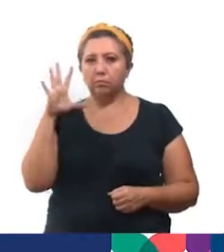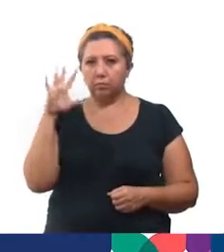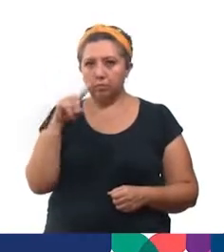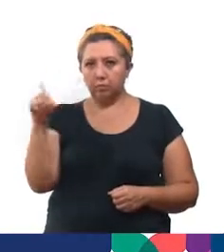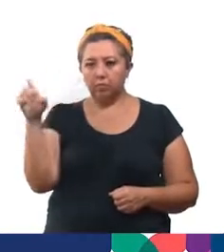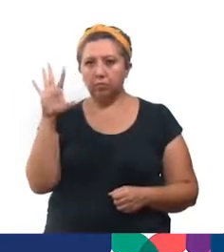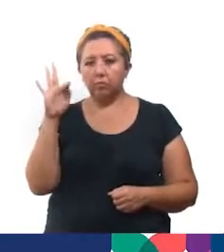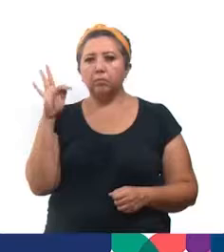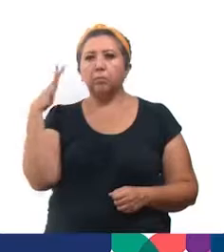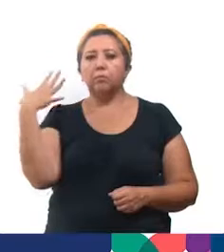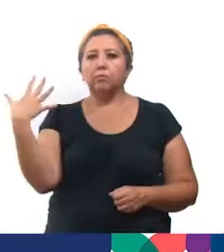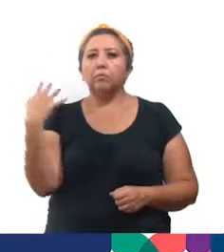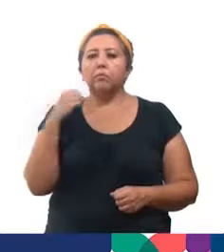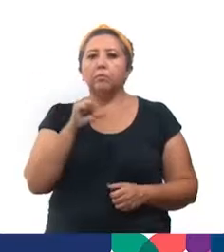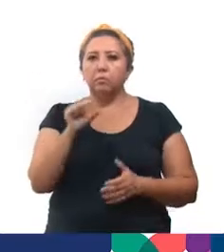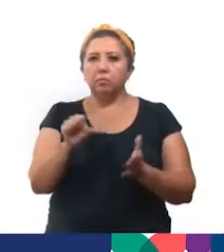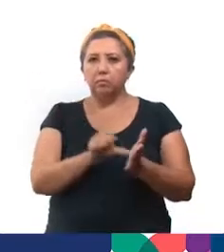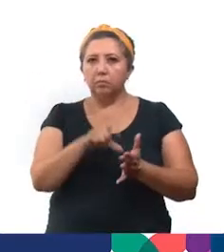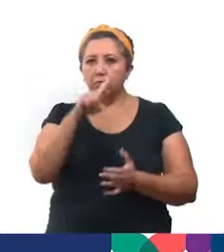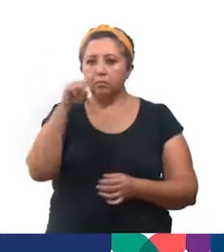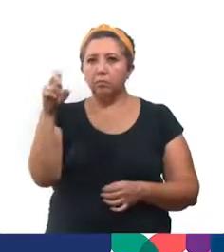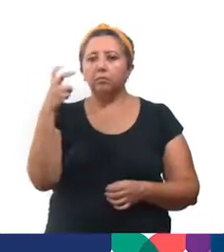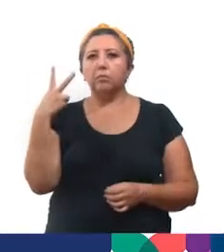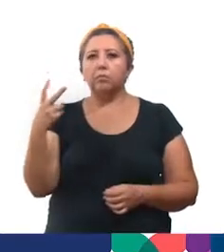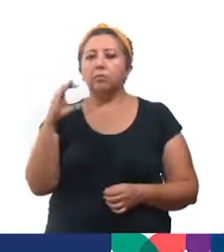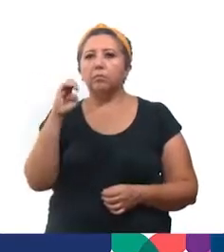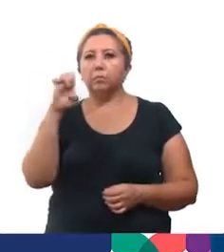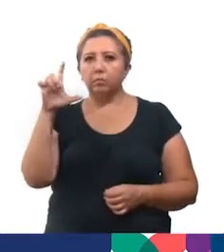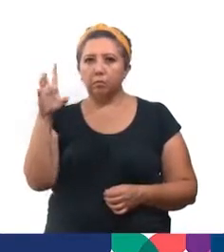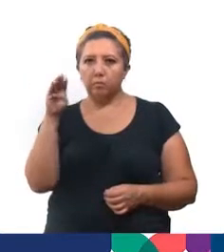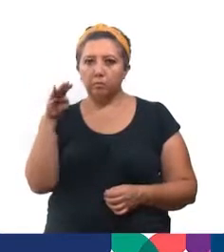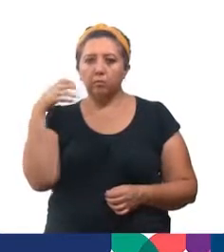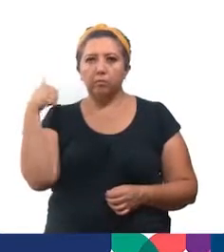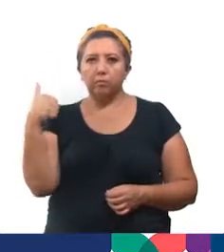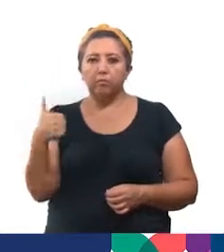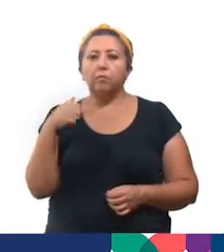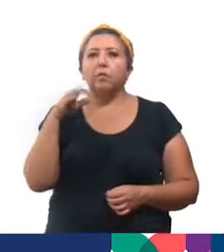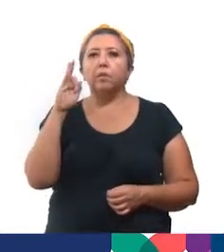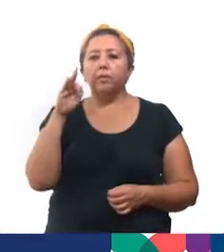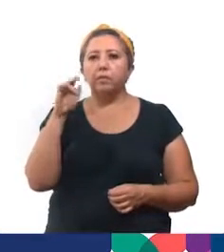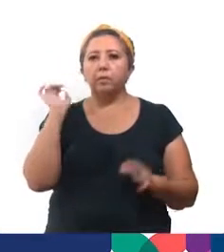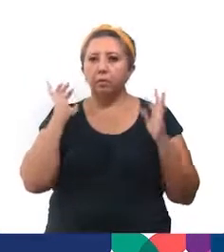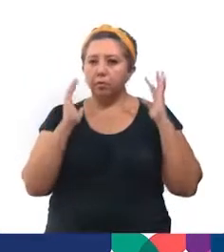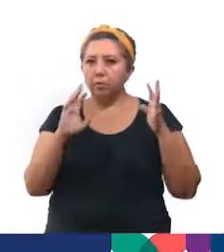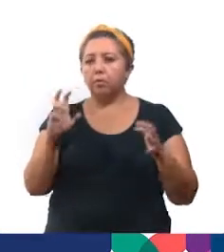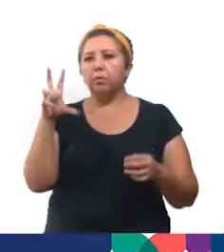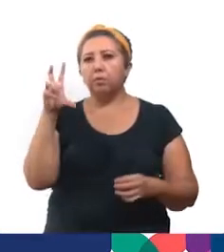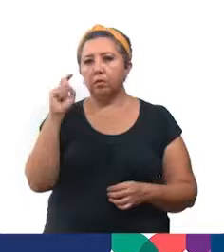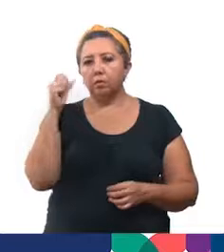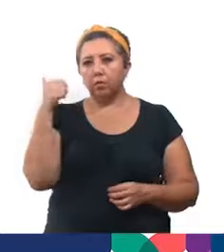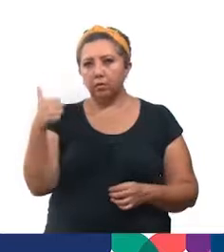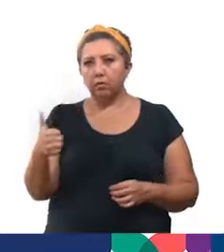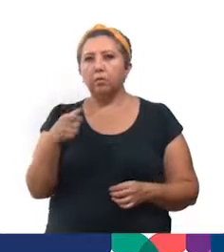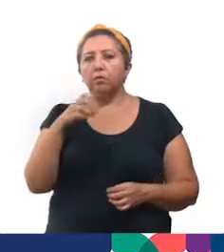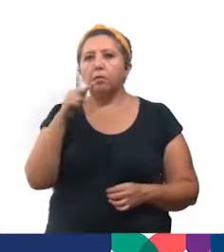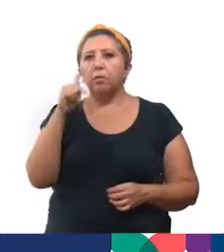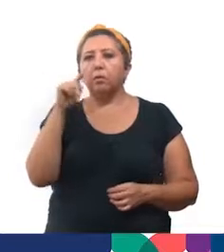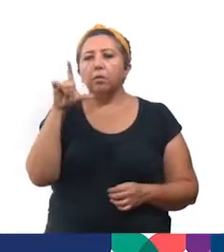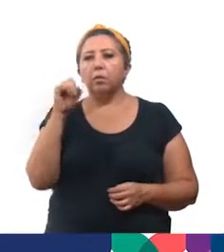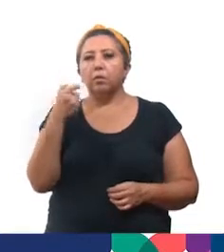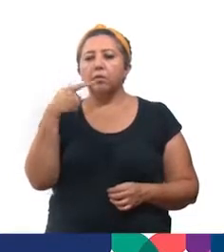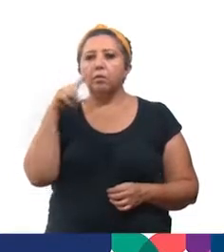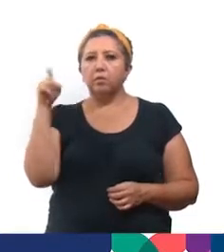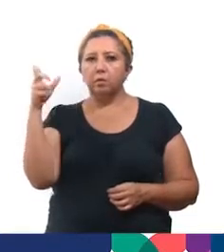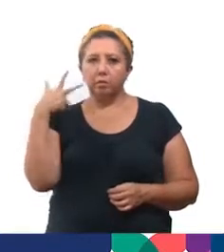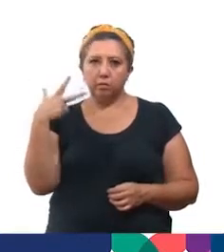con 145, Centro 102, Ciudad Cauquel 96, Francisco de Montejo 36, Polígono